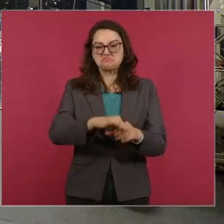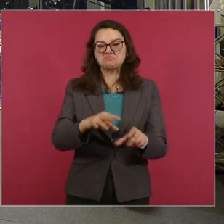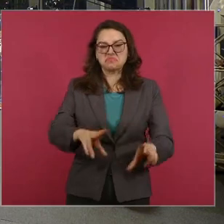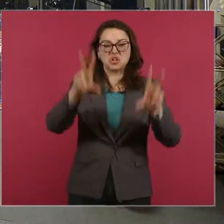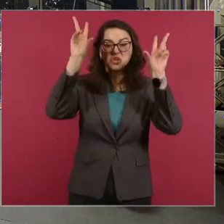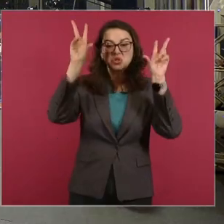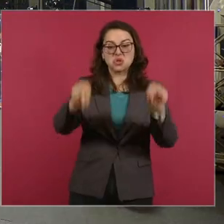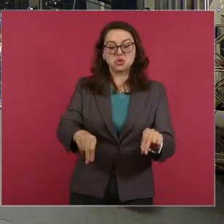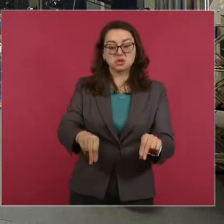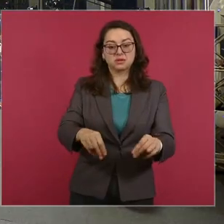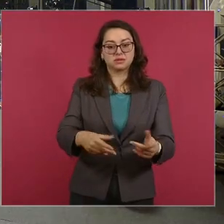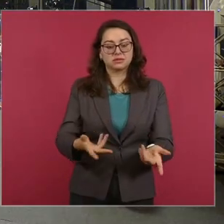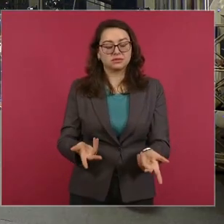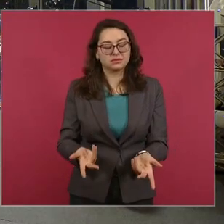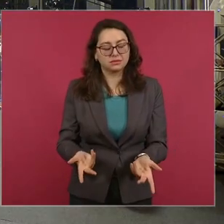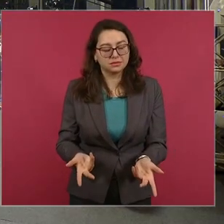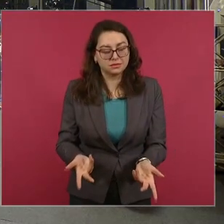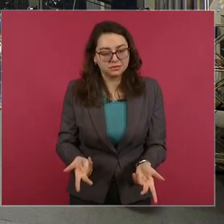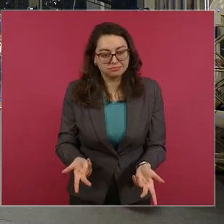si ellos no aprobaron,